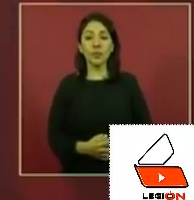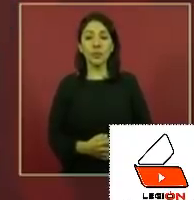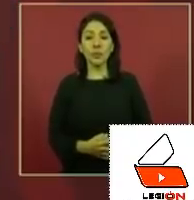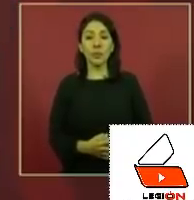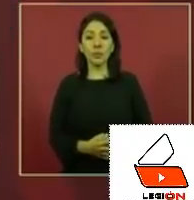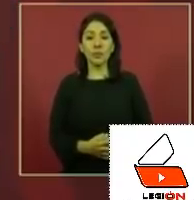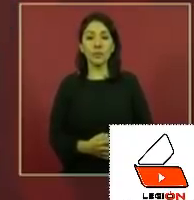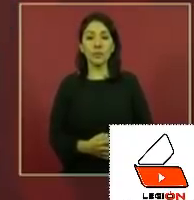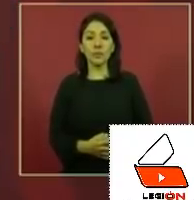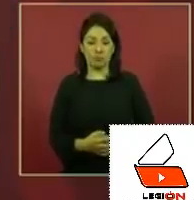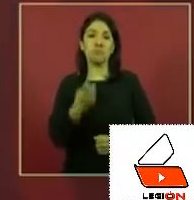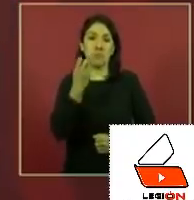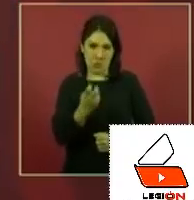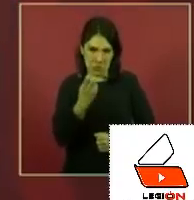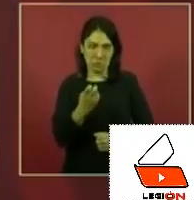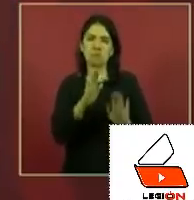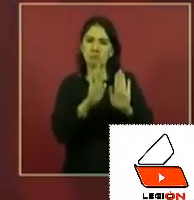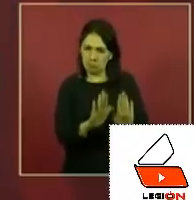Vamos a buscar